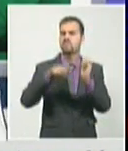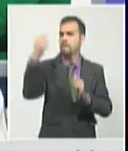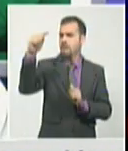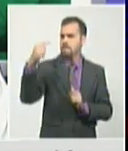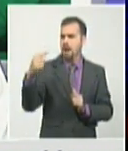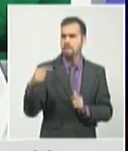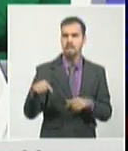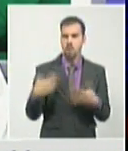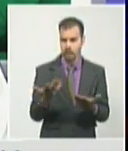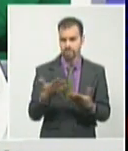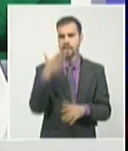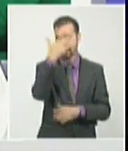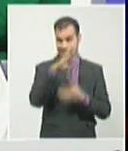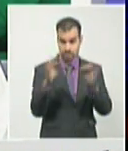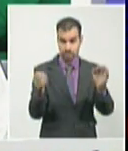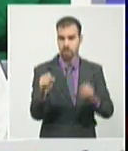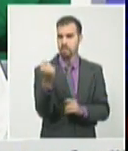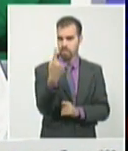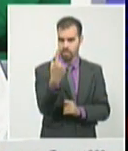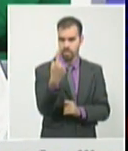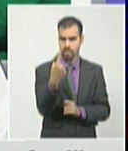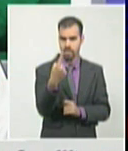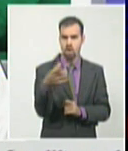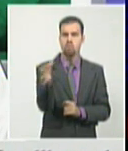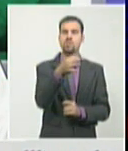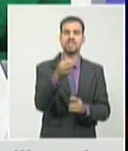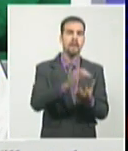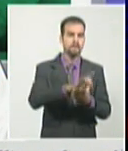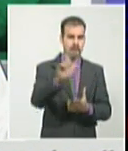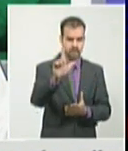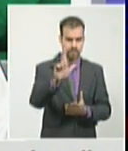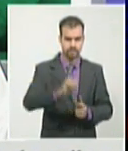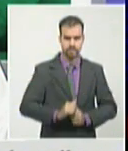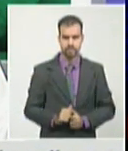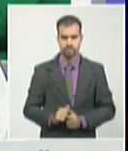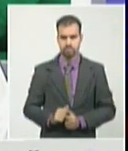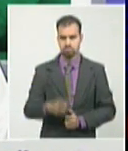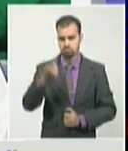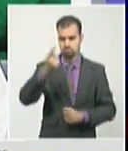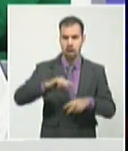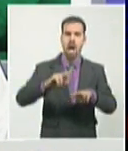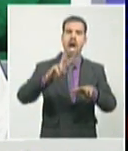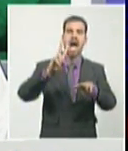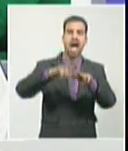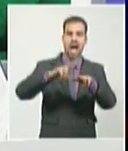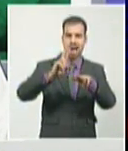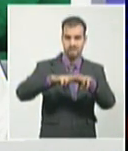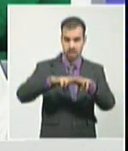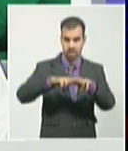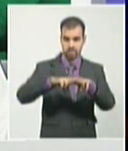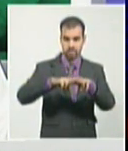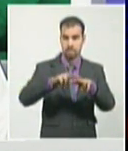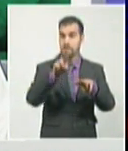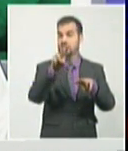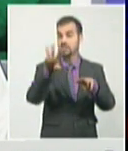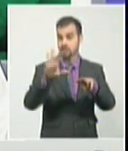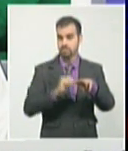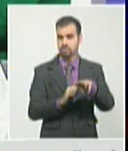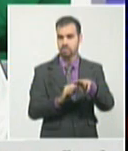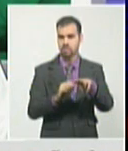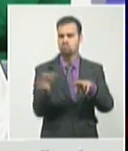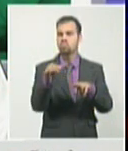1 del municipio de mariel gana 23 de los municipios